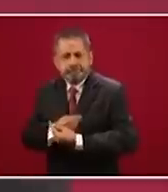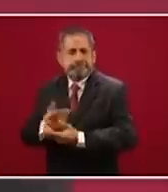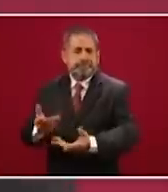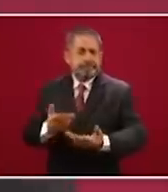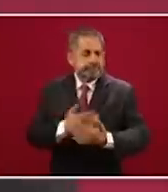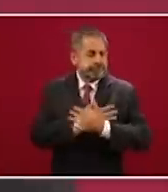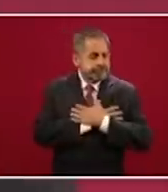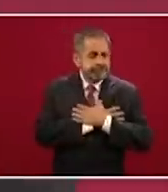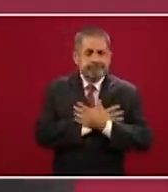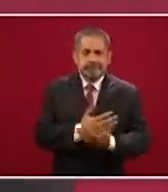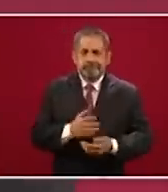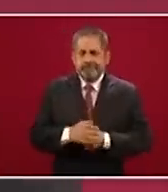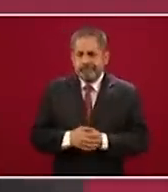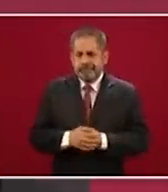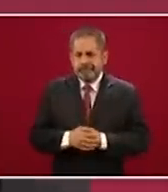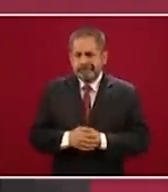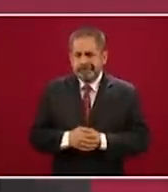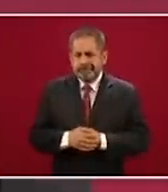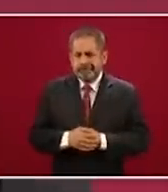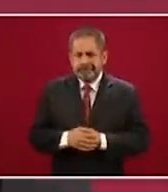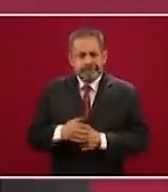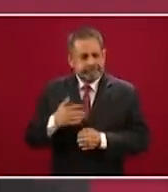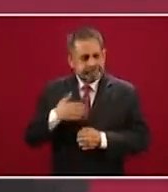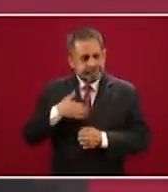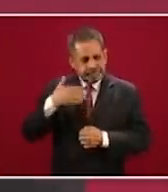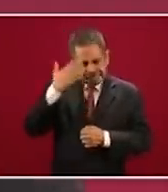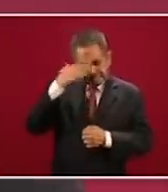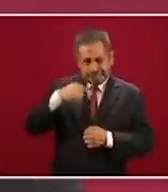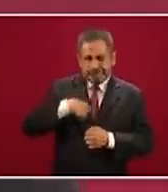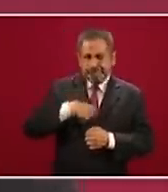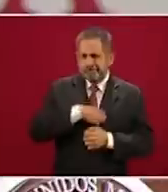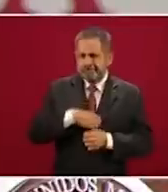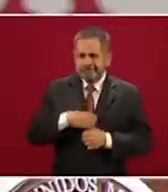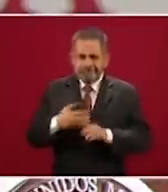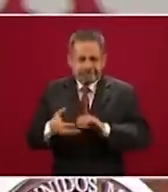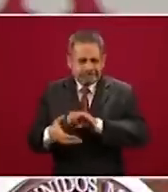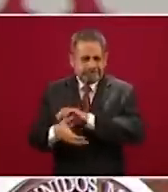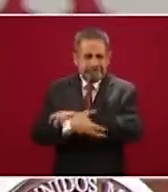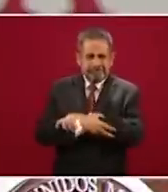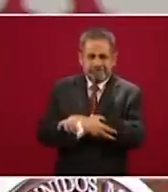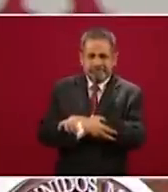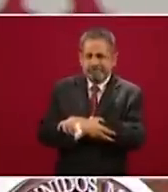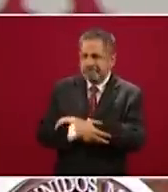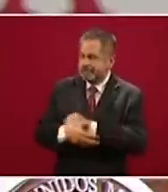Yo celebro la fraternidad que hay